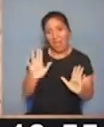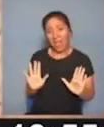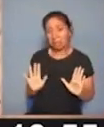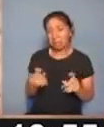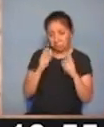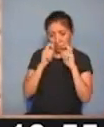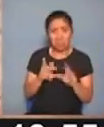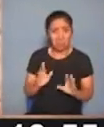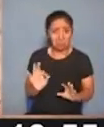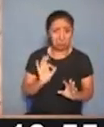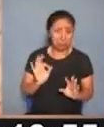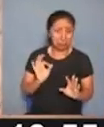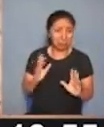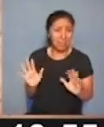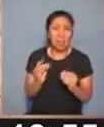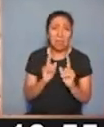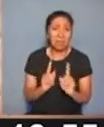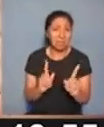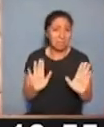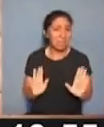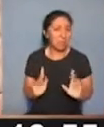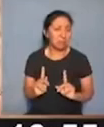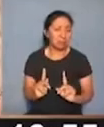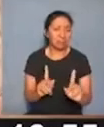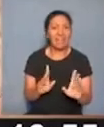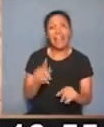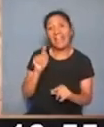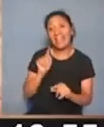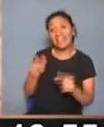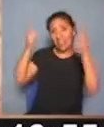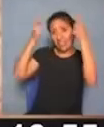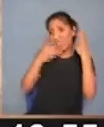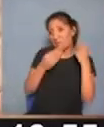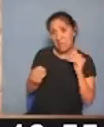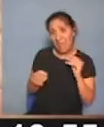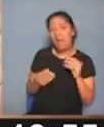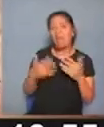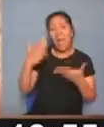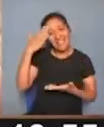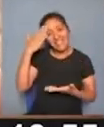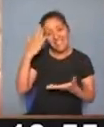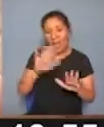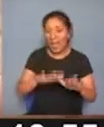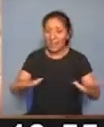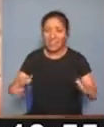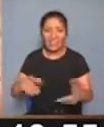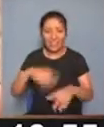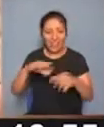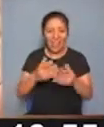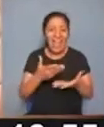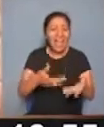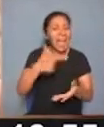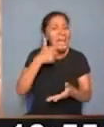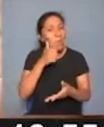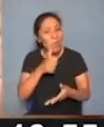Hacemos todos los años donde ellos mismos van a ser quienes este puedan saludar a cada niño a entregarle Alguna golocina